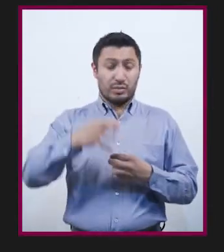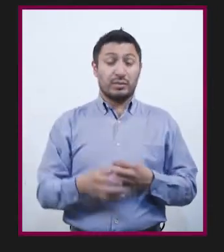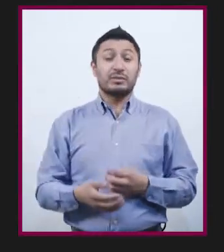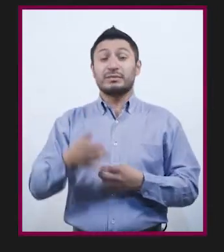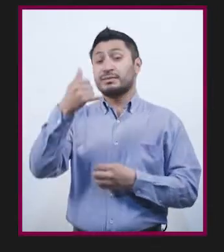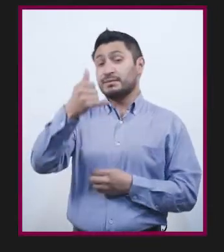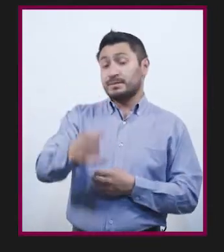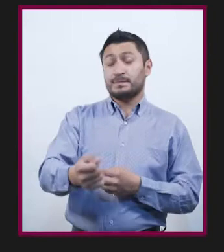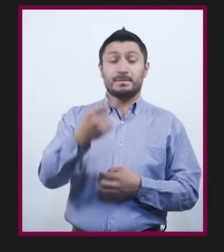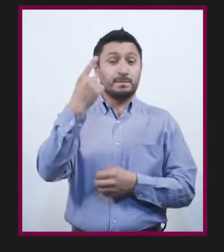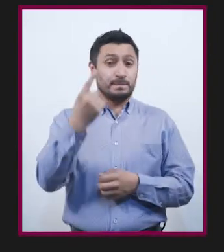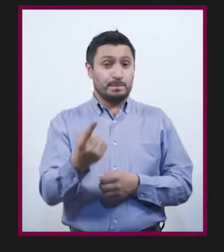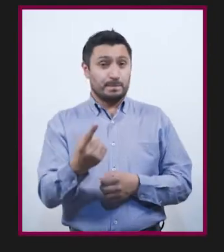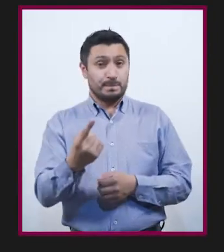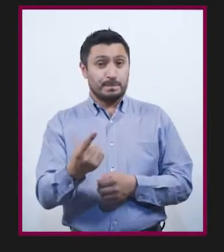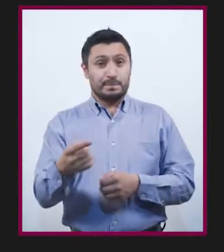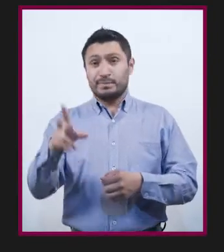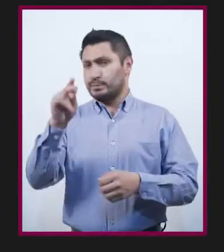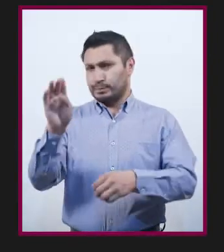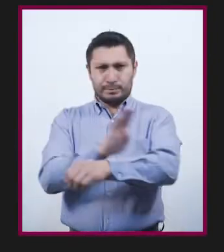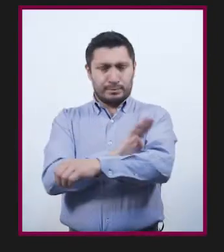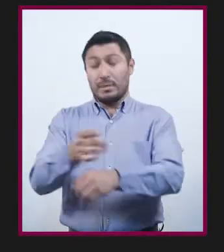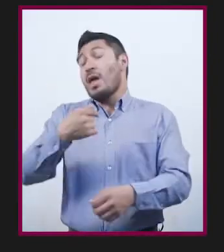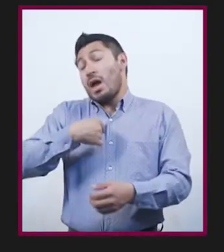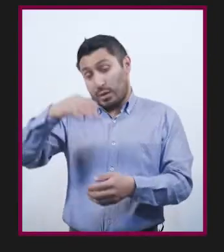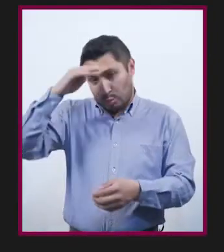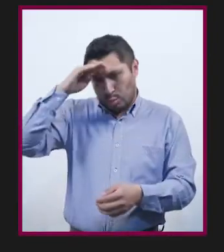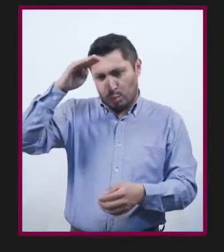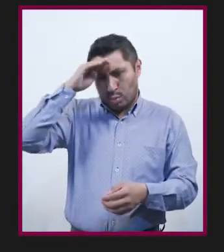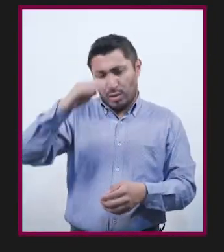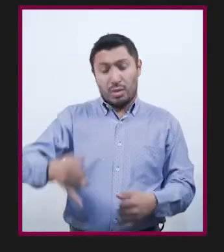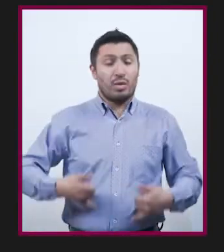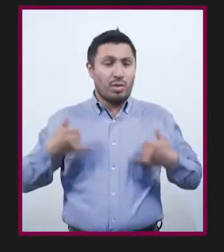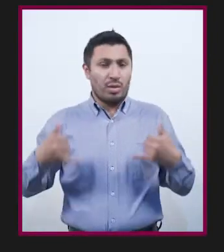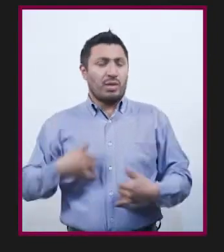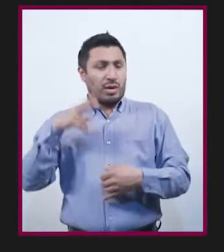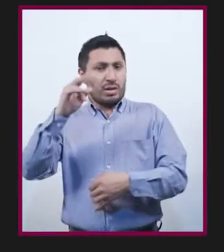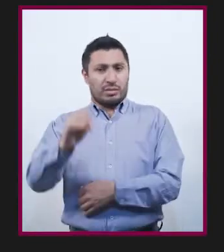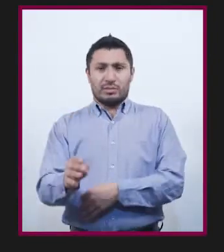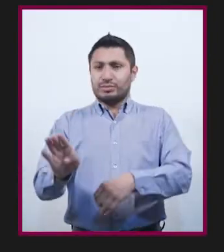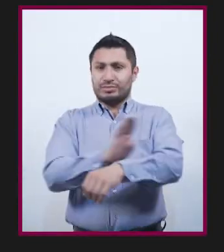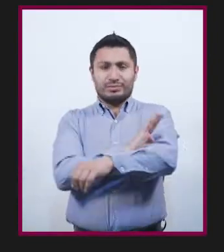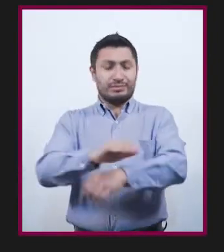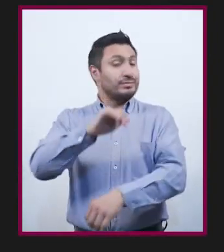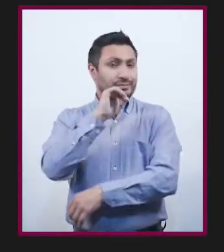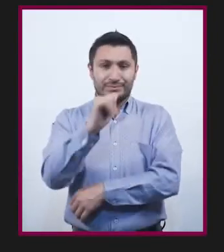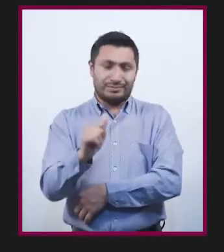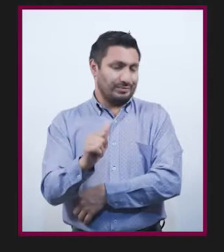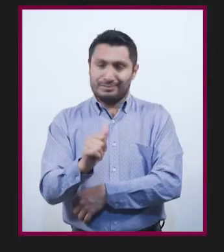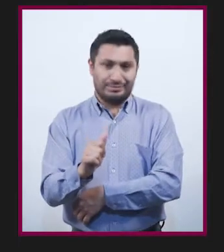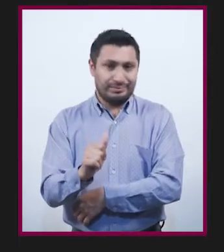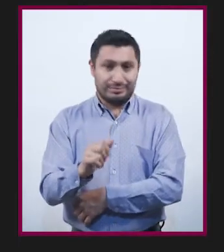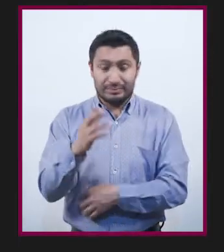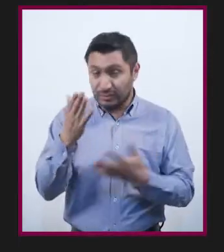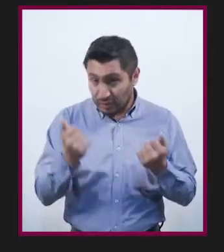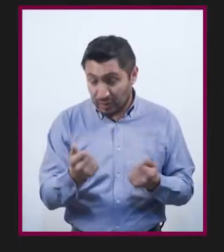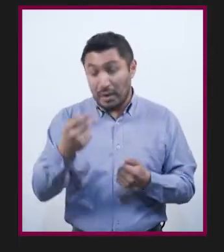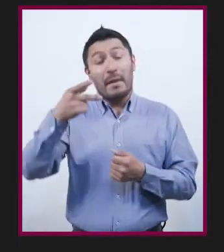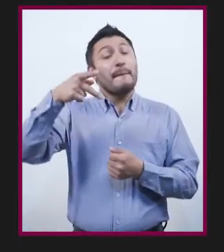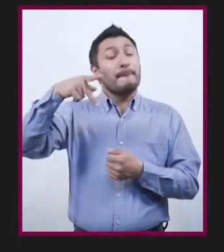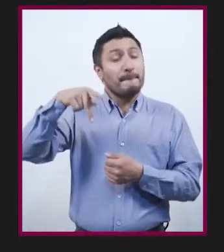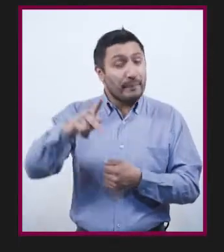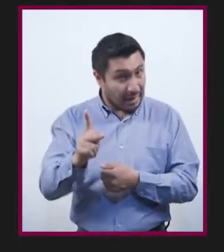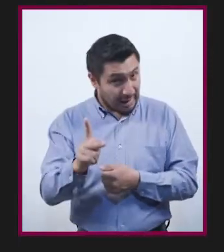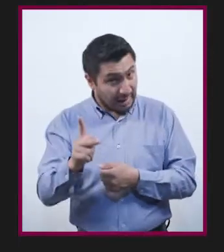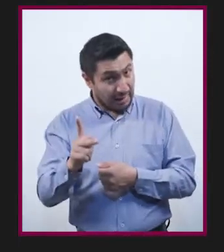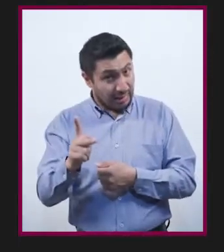año tras año. Cada error que cometes es una experiencia o hasta una lección y cada éxito que tienes es un logro para tu vida